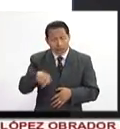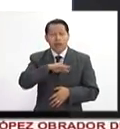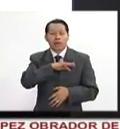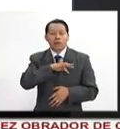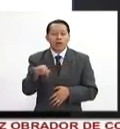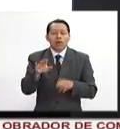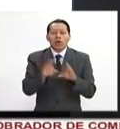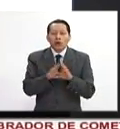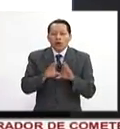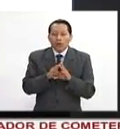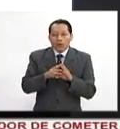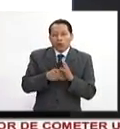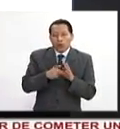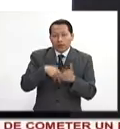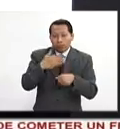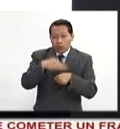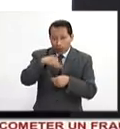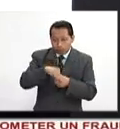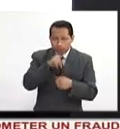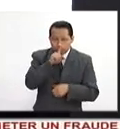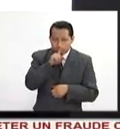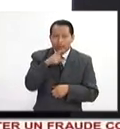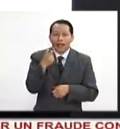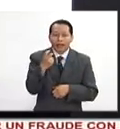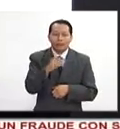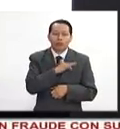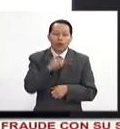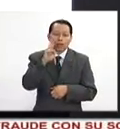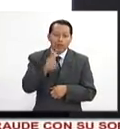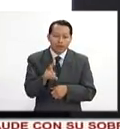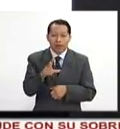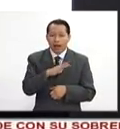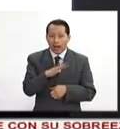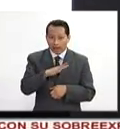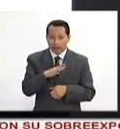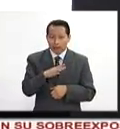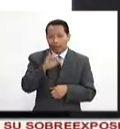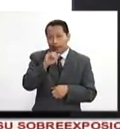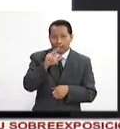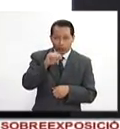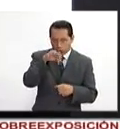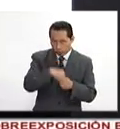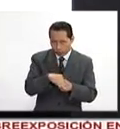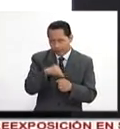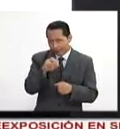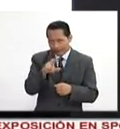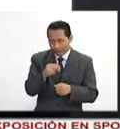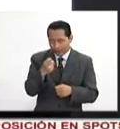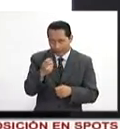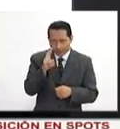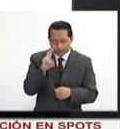para no llamar a otra elección. Pero ahí es donde podemos ver si es que va a haber otra elección pronto en el Reino Unido o no. Okay.